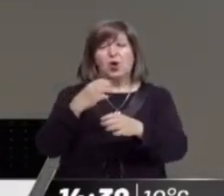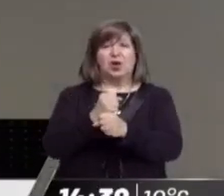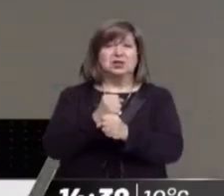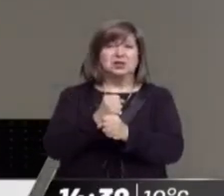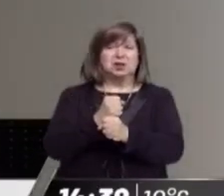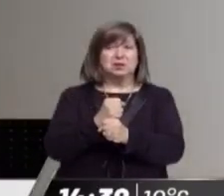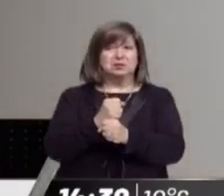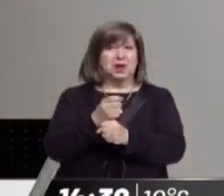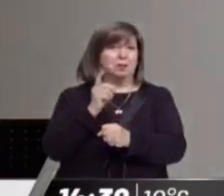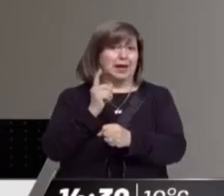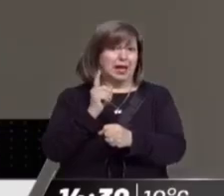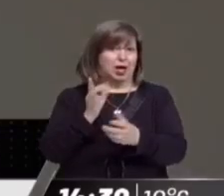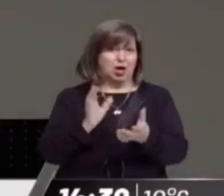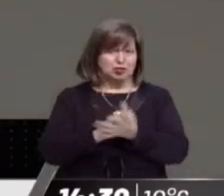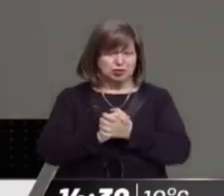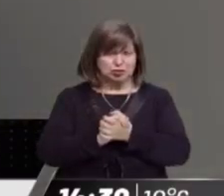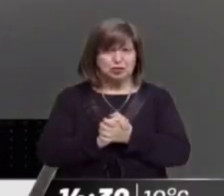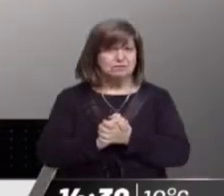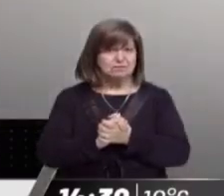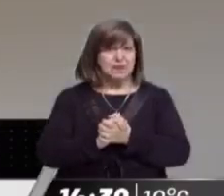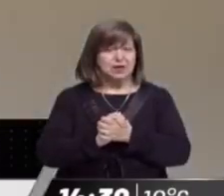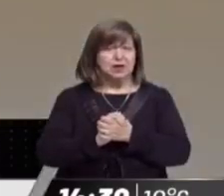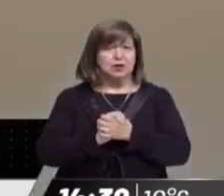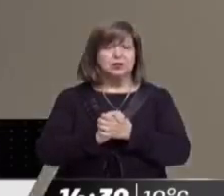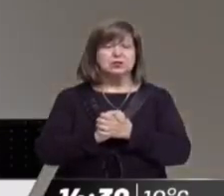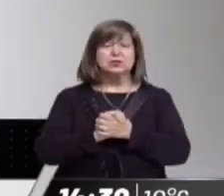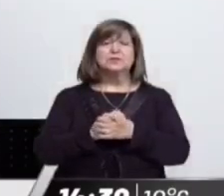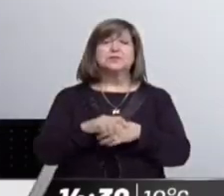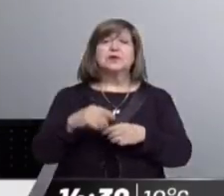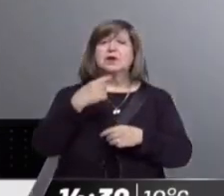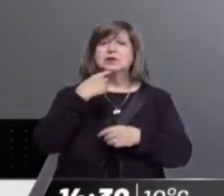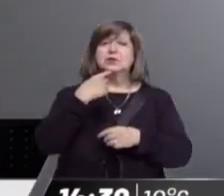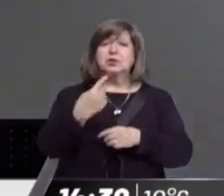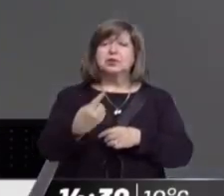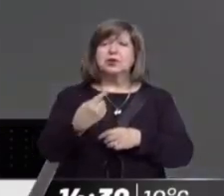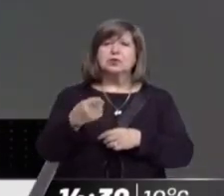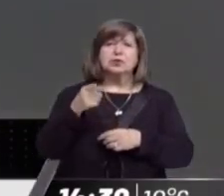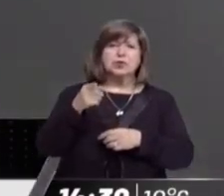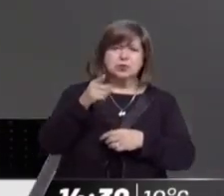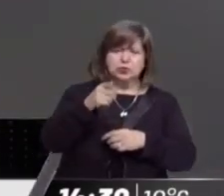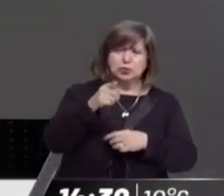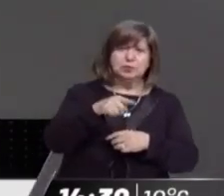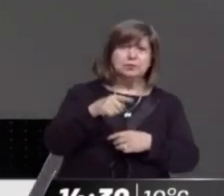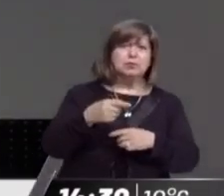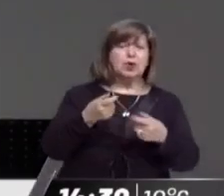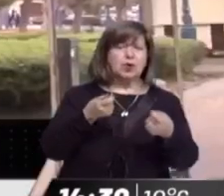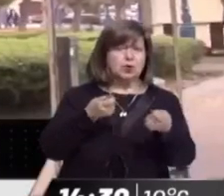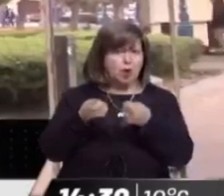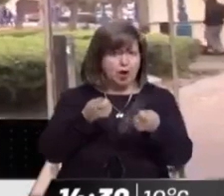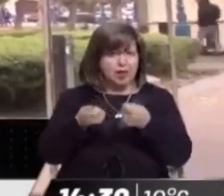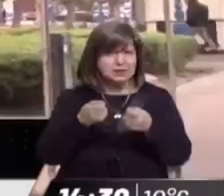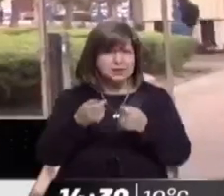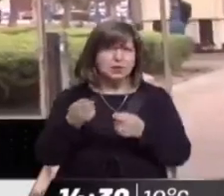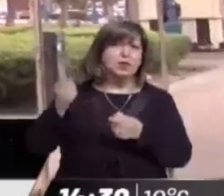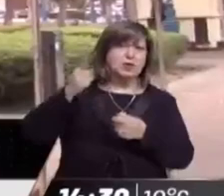puede, ya es muy inseguro, así que no se puede. ¿Complicada la salida del boliche y la vuelta en micro?